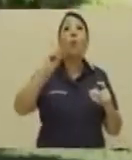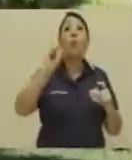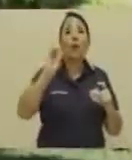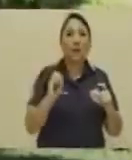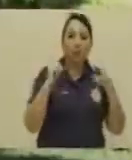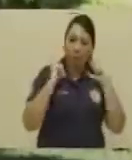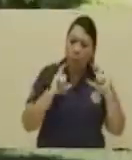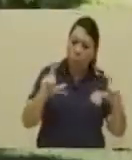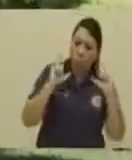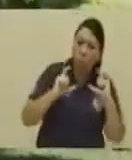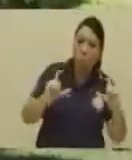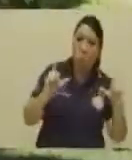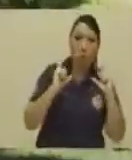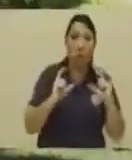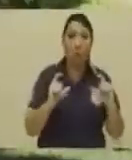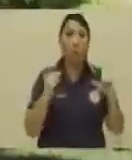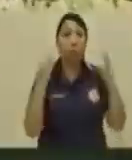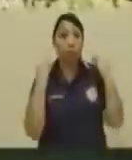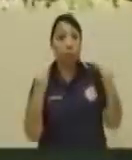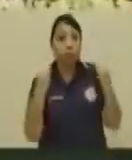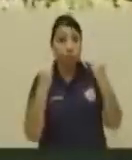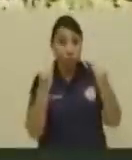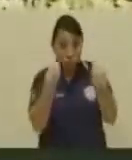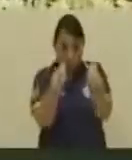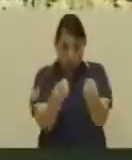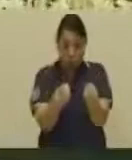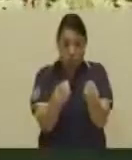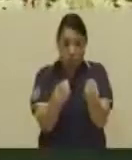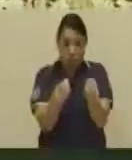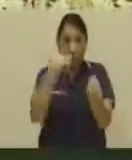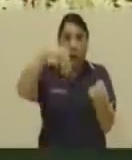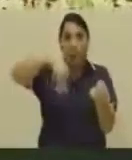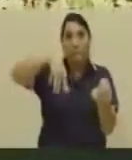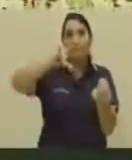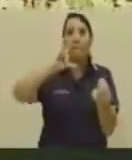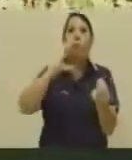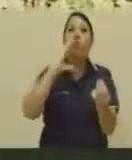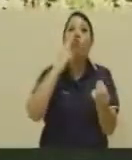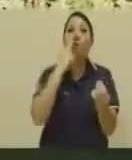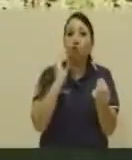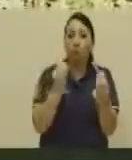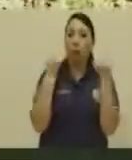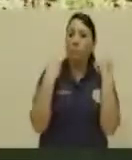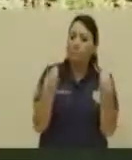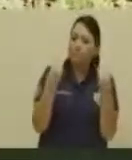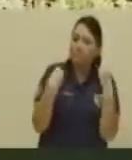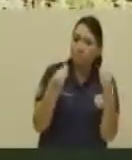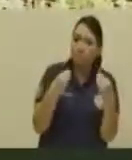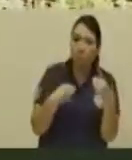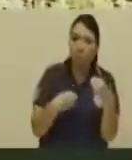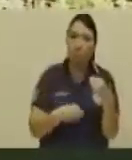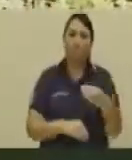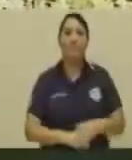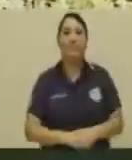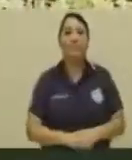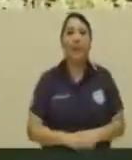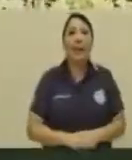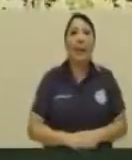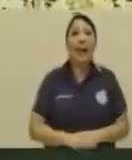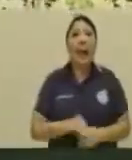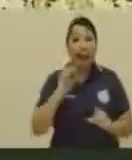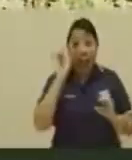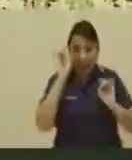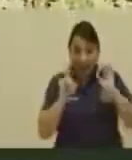movimiento para cuidar. Y mucho, todos los dedos van a ir cerrados en las yemas para la seña de